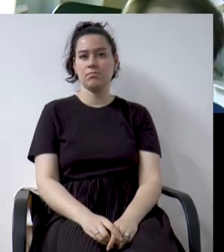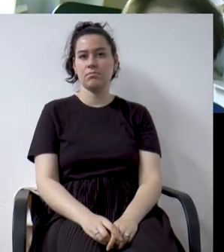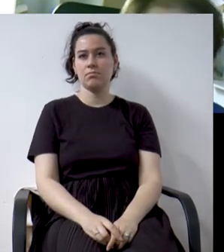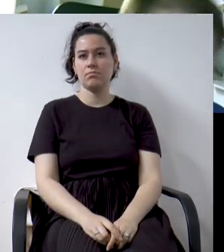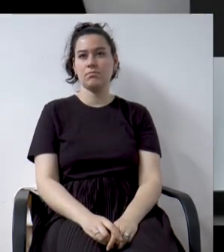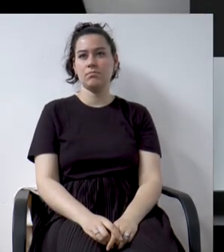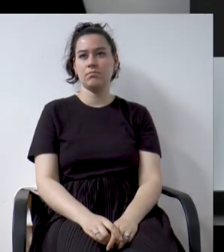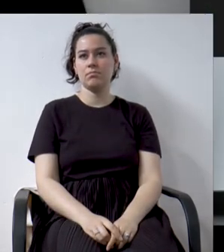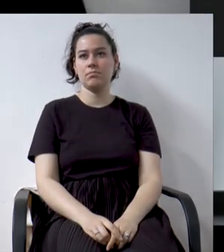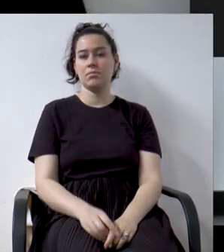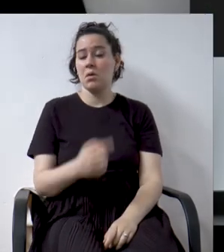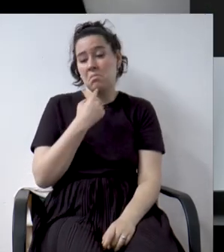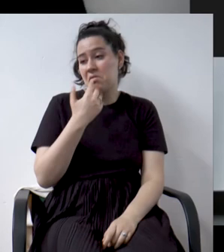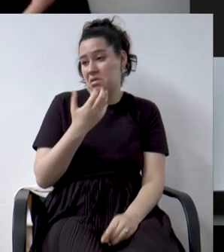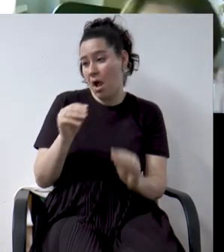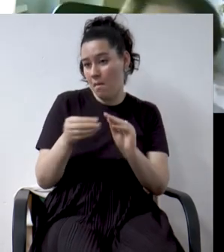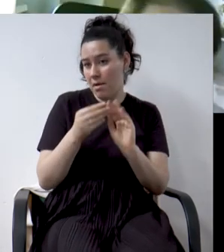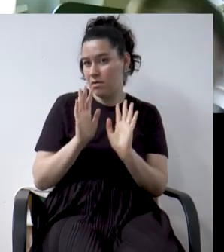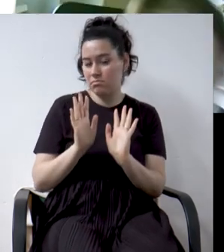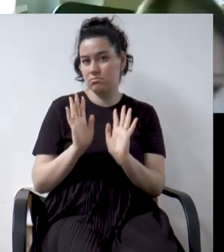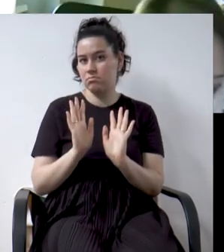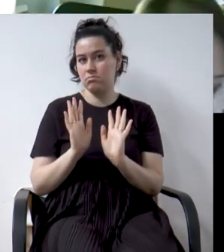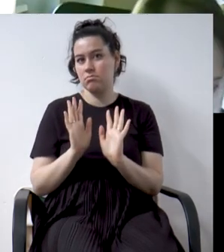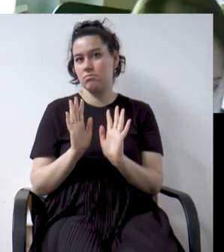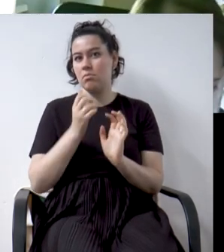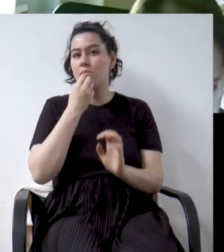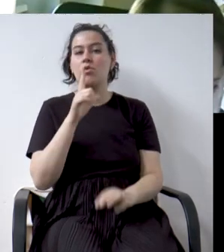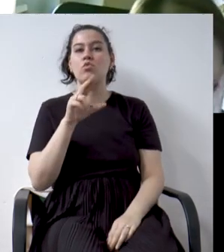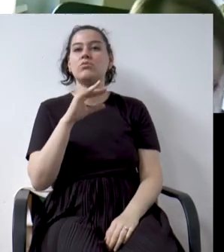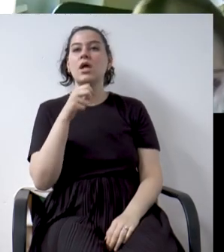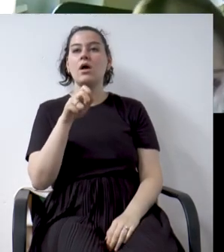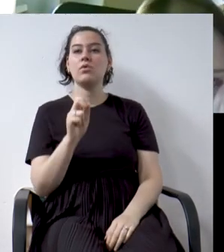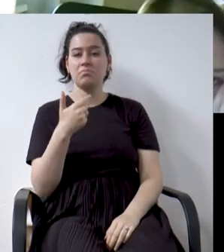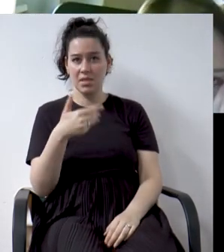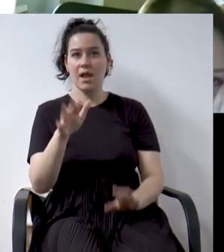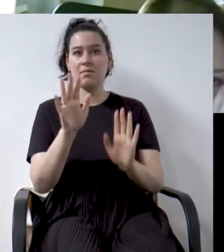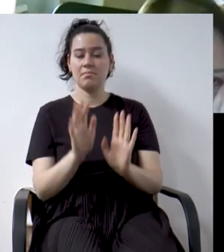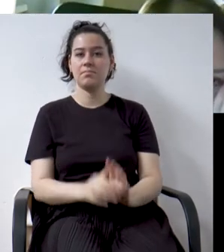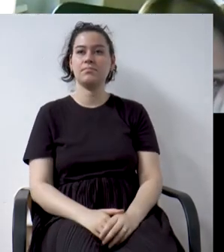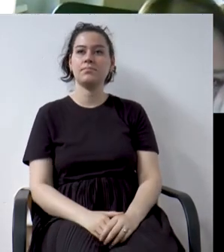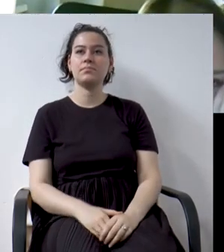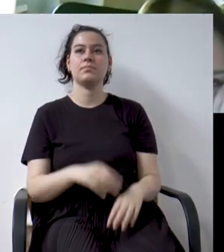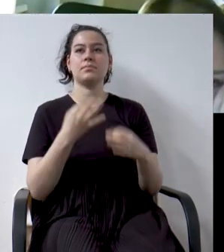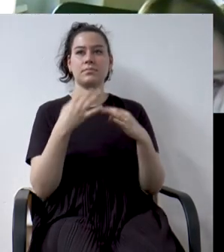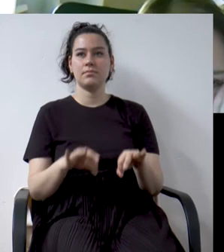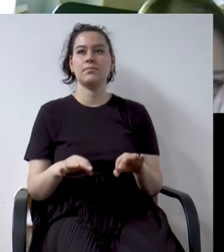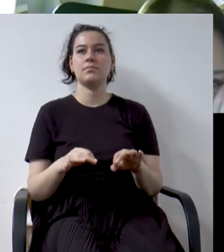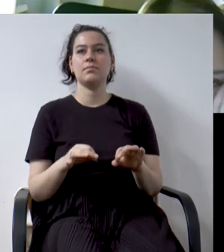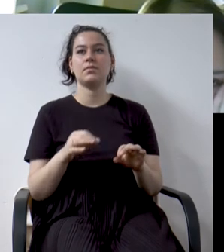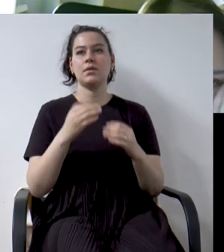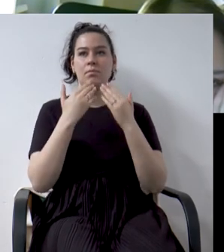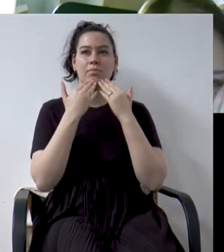Yo por las dudas que quisiera decir algo nada más. Bueno, Luciano, adelante. Bien. Bueno,